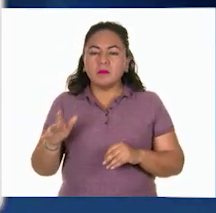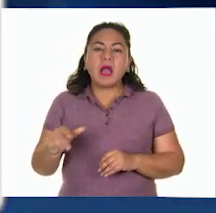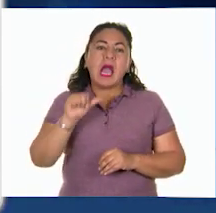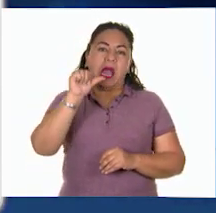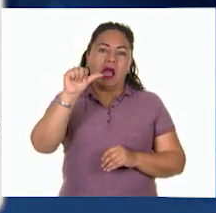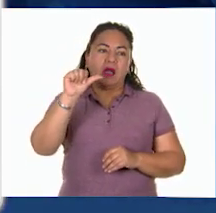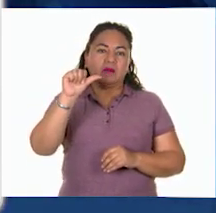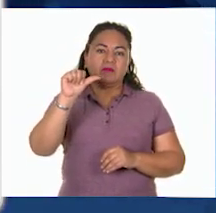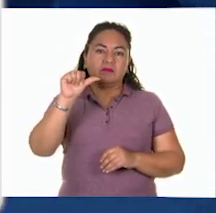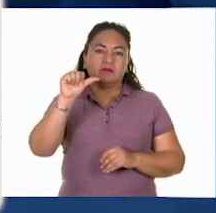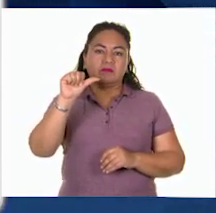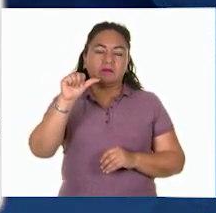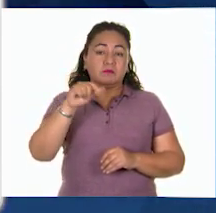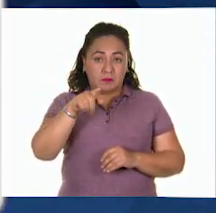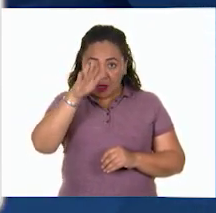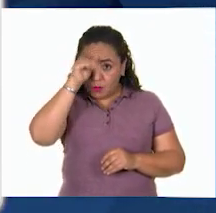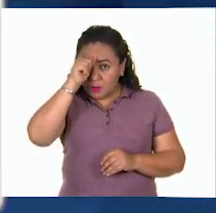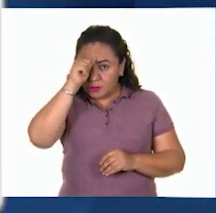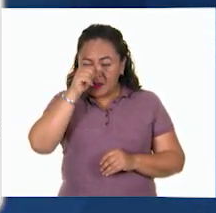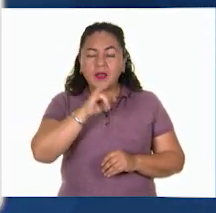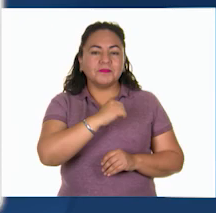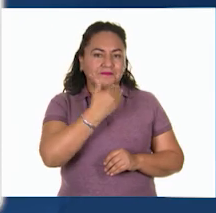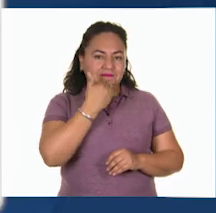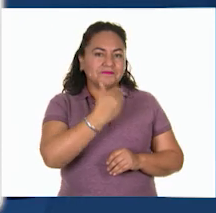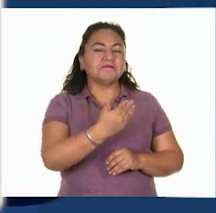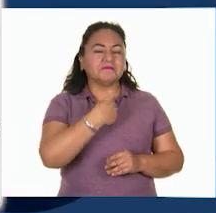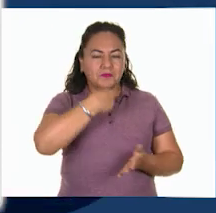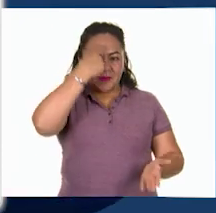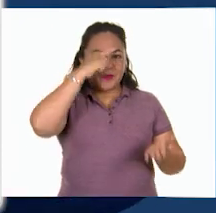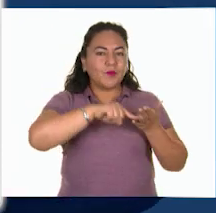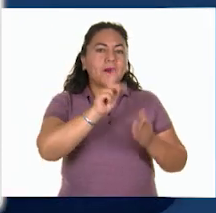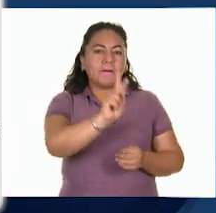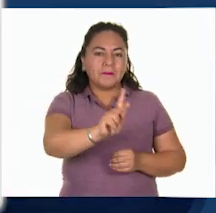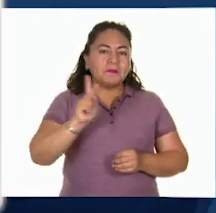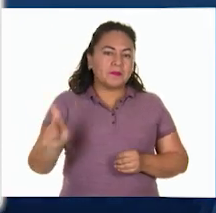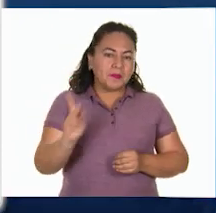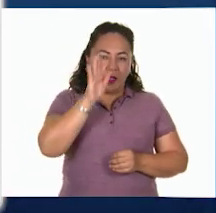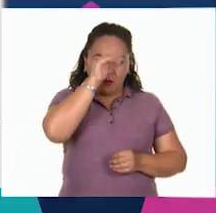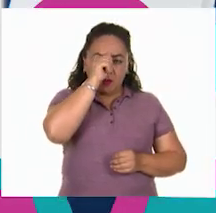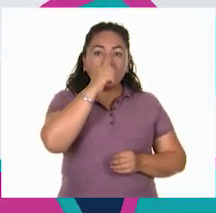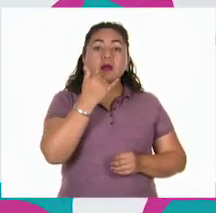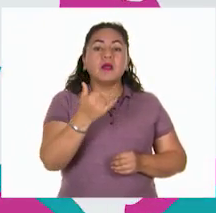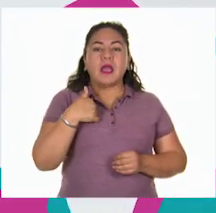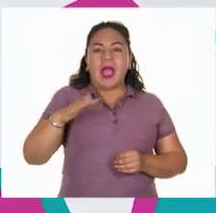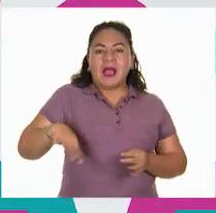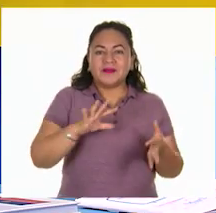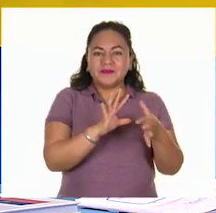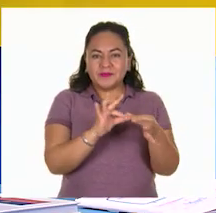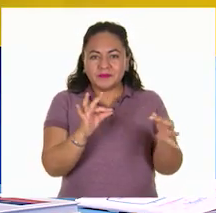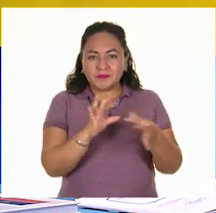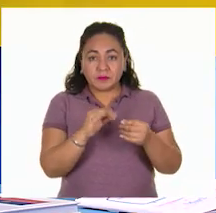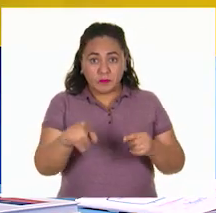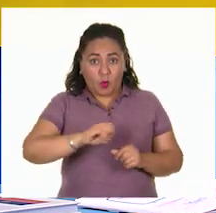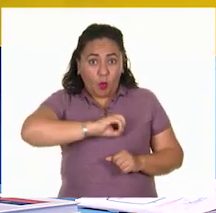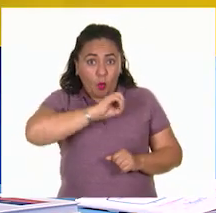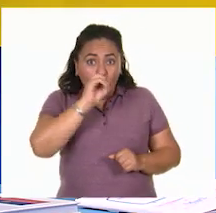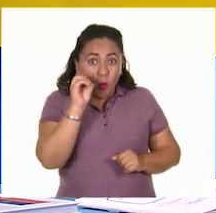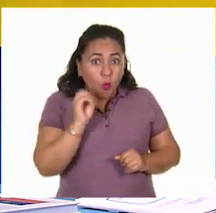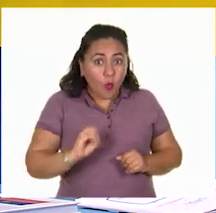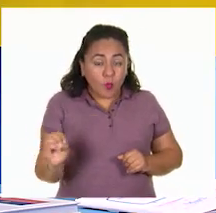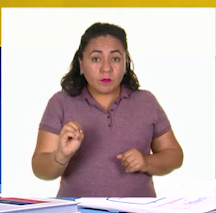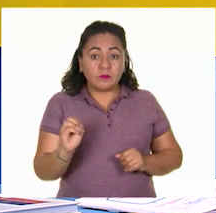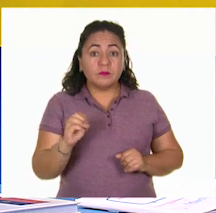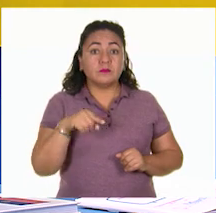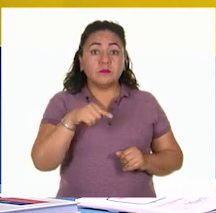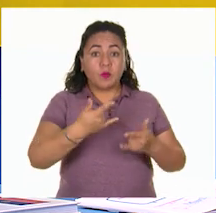acuerdo conmigo? Muy bien, María, yo creo que sí están de acuerdo contigo. Y tal como lo comentas, aunque no es obligatorio que todos